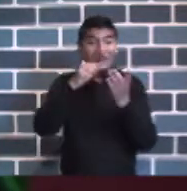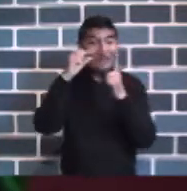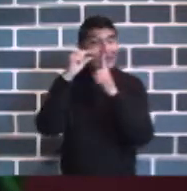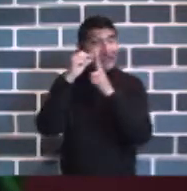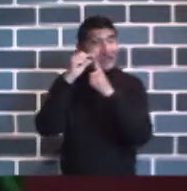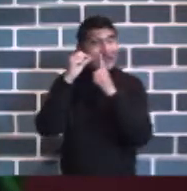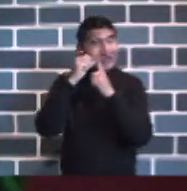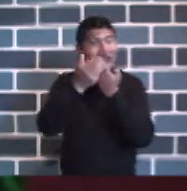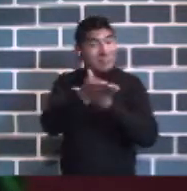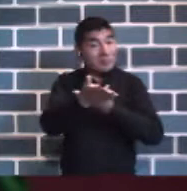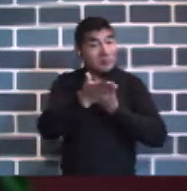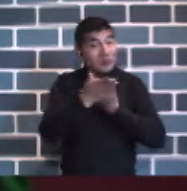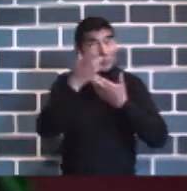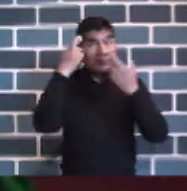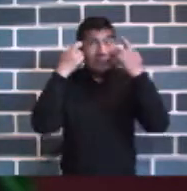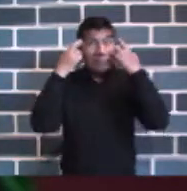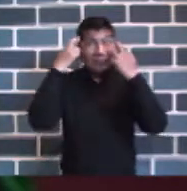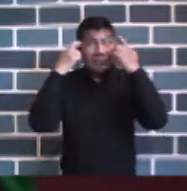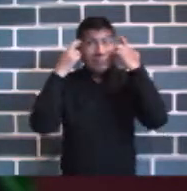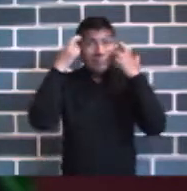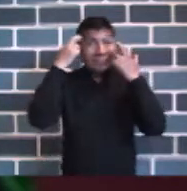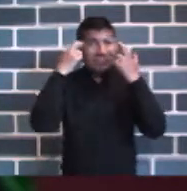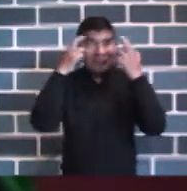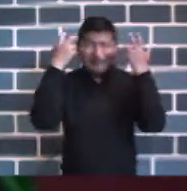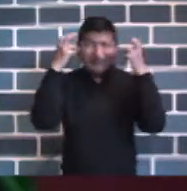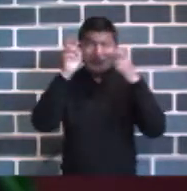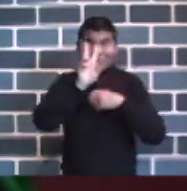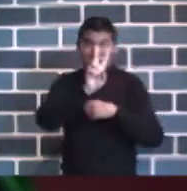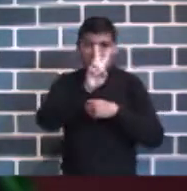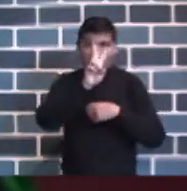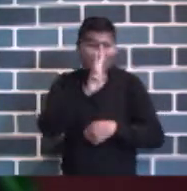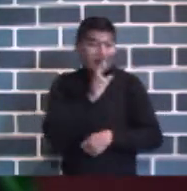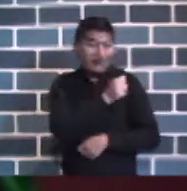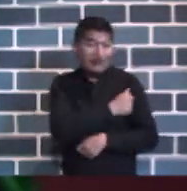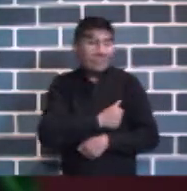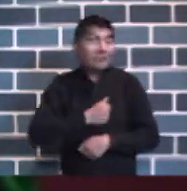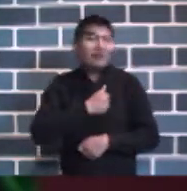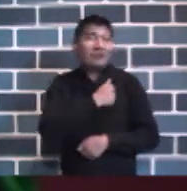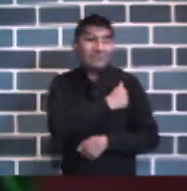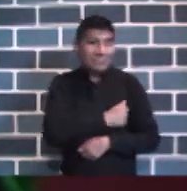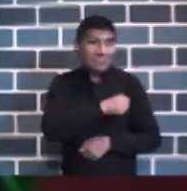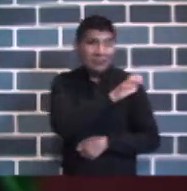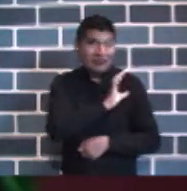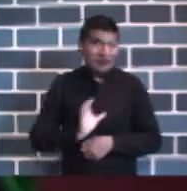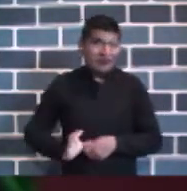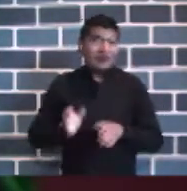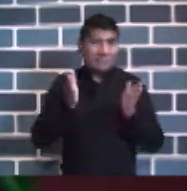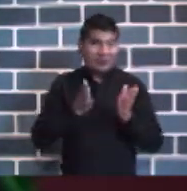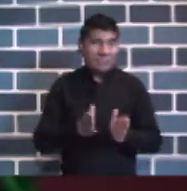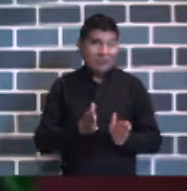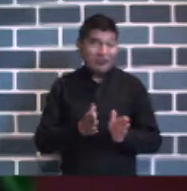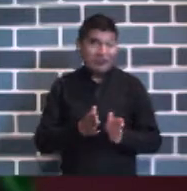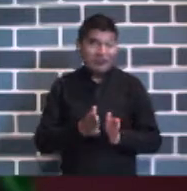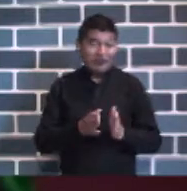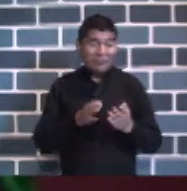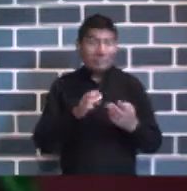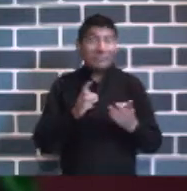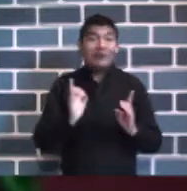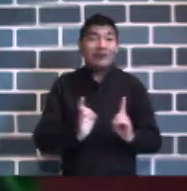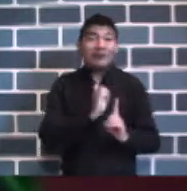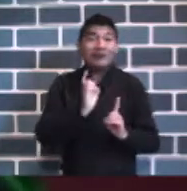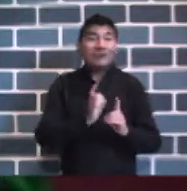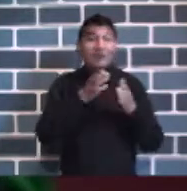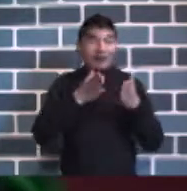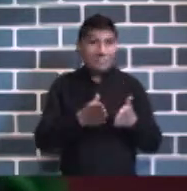nos invita a reflexionar sobre dos actitudes propias del cristiano el discípulo